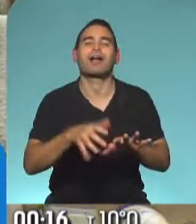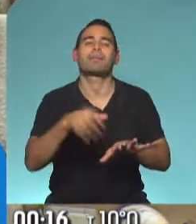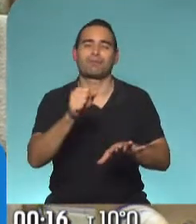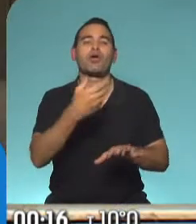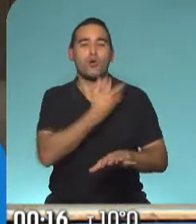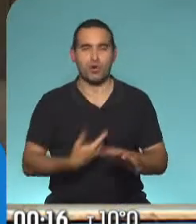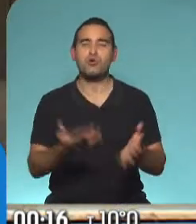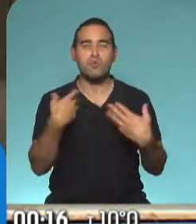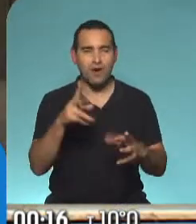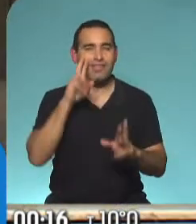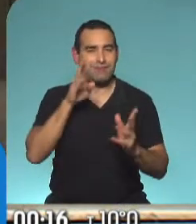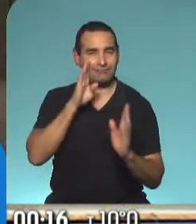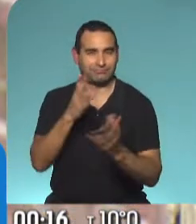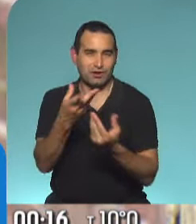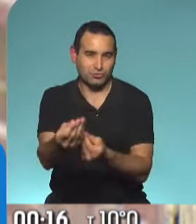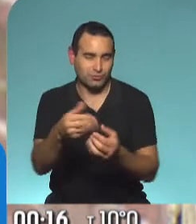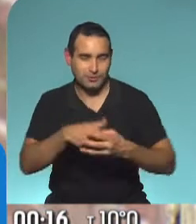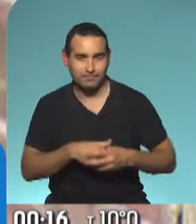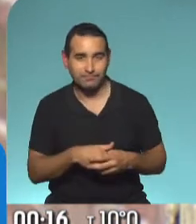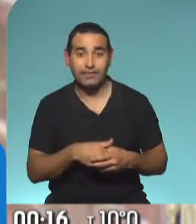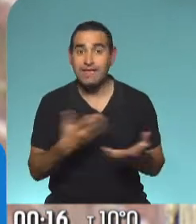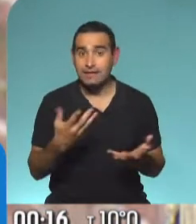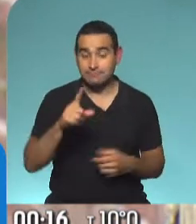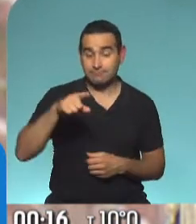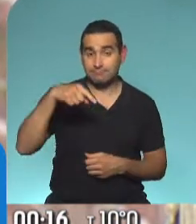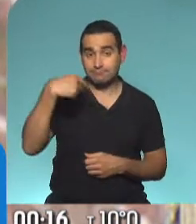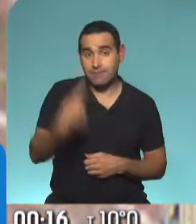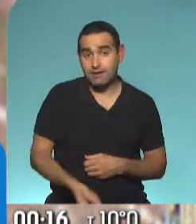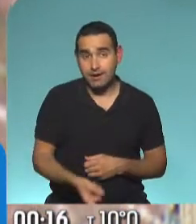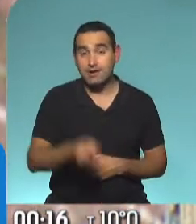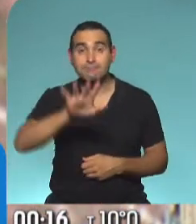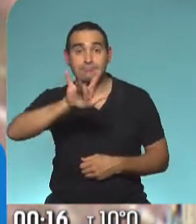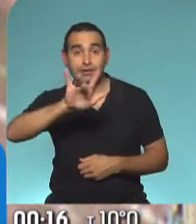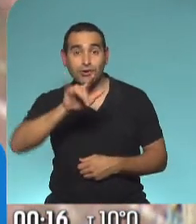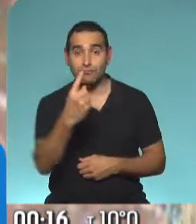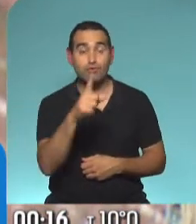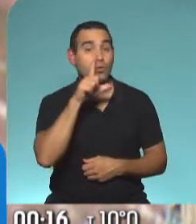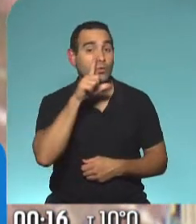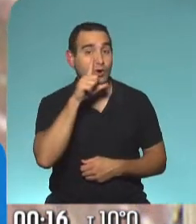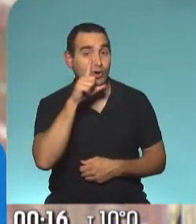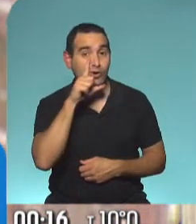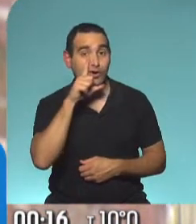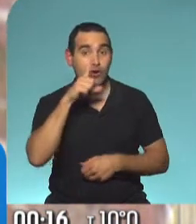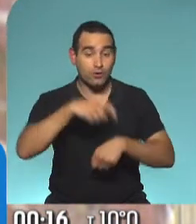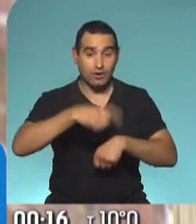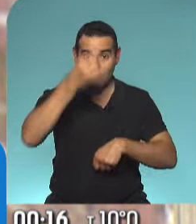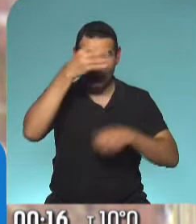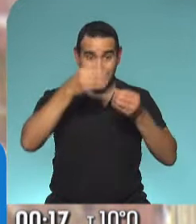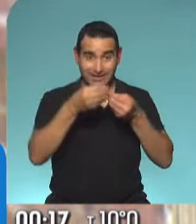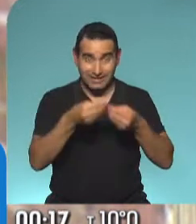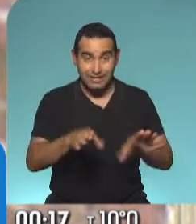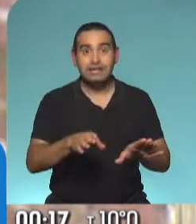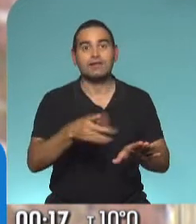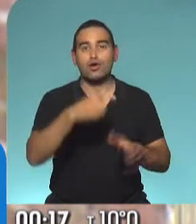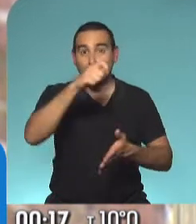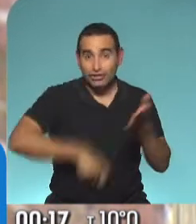va a poder tener políticas segmentadas para el sector. Esto quiere decir que mañana, miércoles 1 de julio, a partir de las 0 horas, todos los contratos